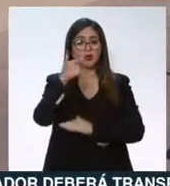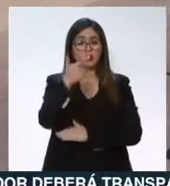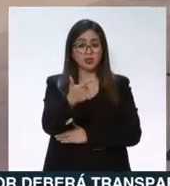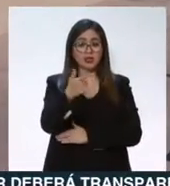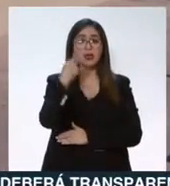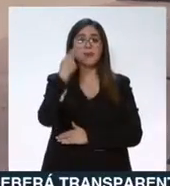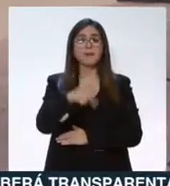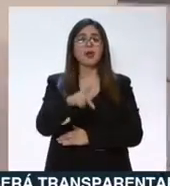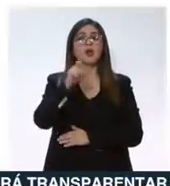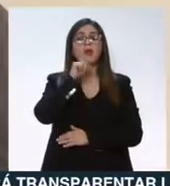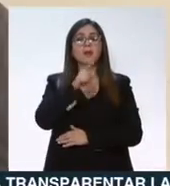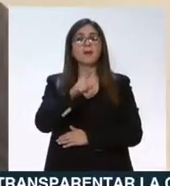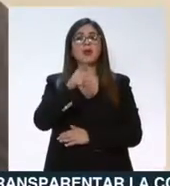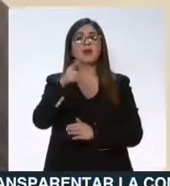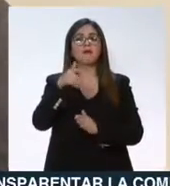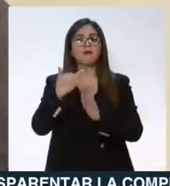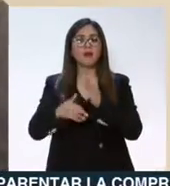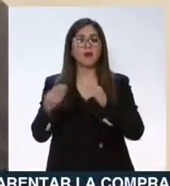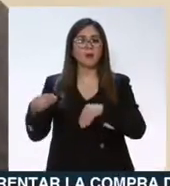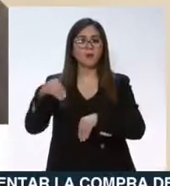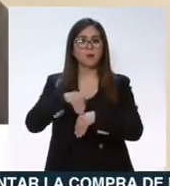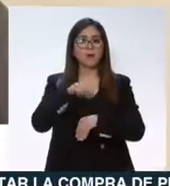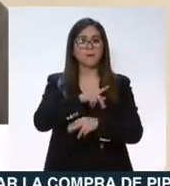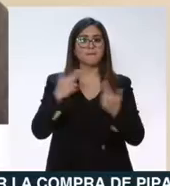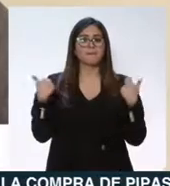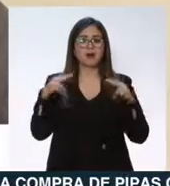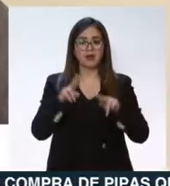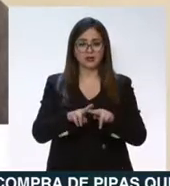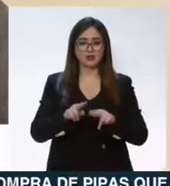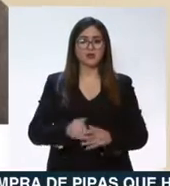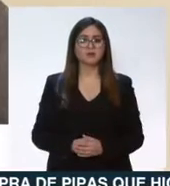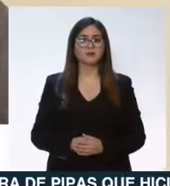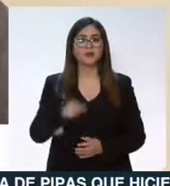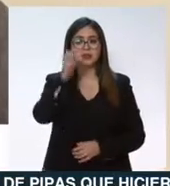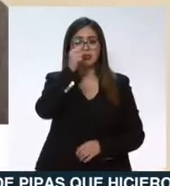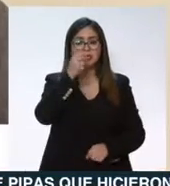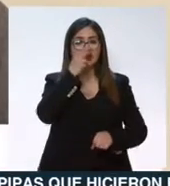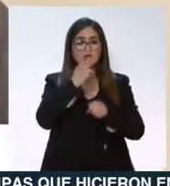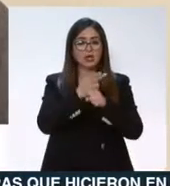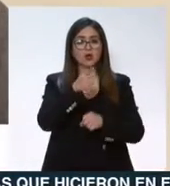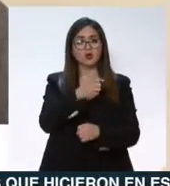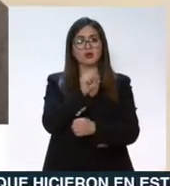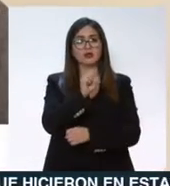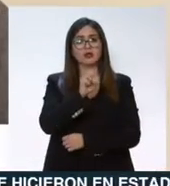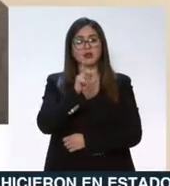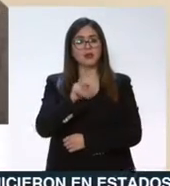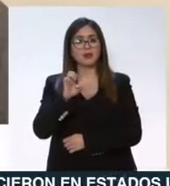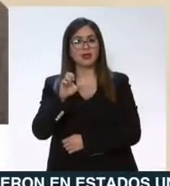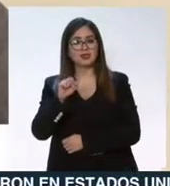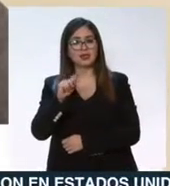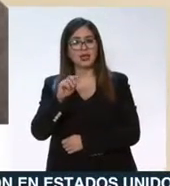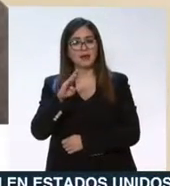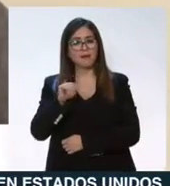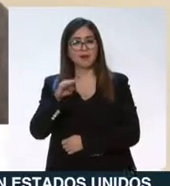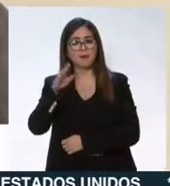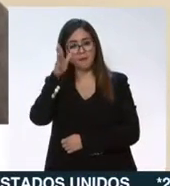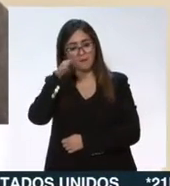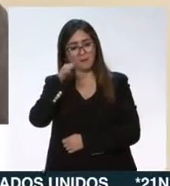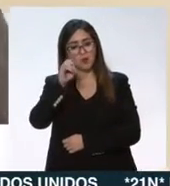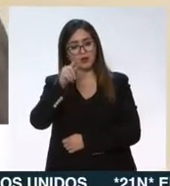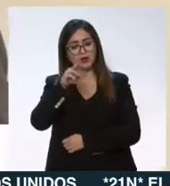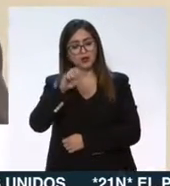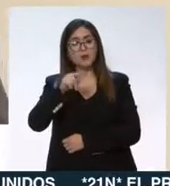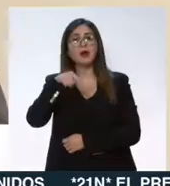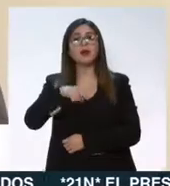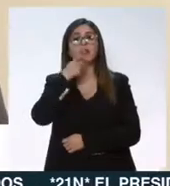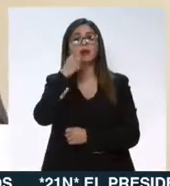la matrícula docente. El secretario de Educación Pública, Esteban Moctezuma, se comprometió junto con el gobierno de la Ciudad de México a que a partir